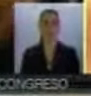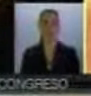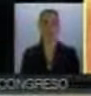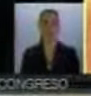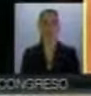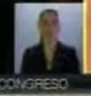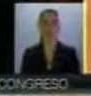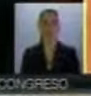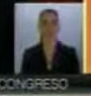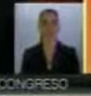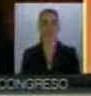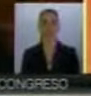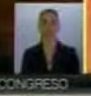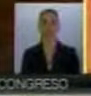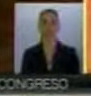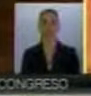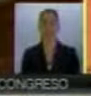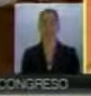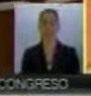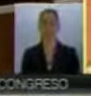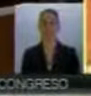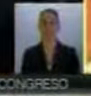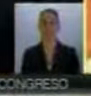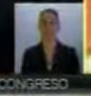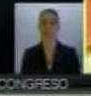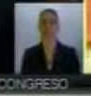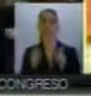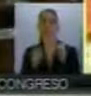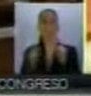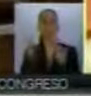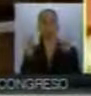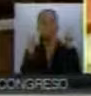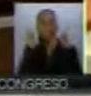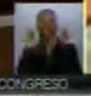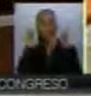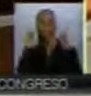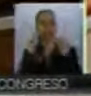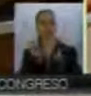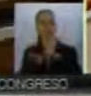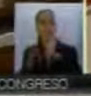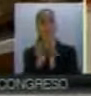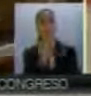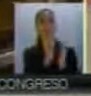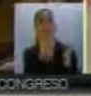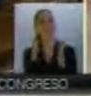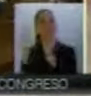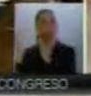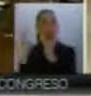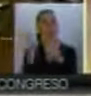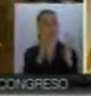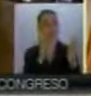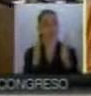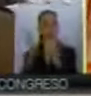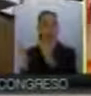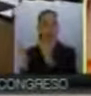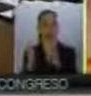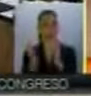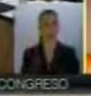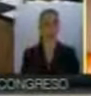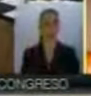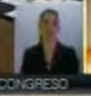presidencia. Sí, el único problema, desafortunadamente, es una situación muy coyuntural y simbólica. En Chile las mujeres están